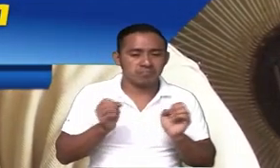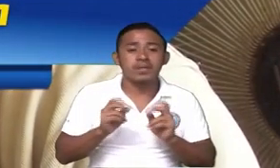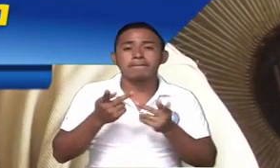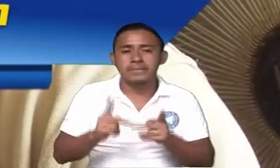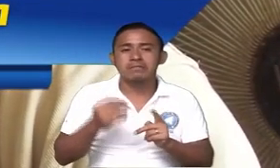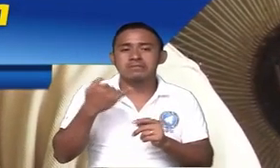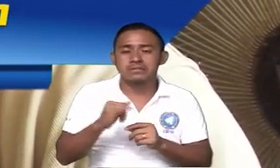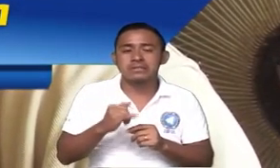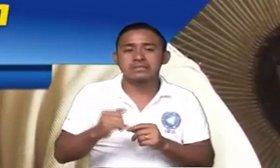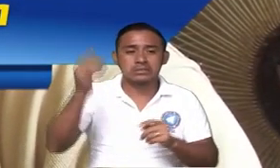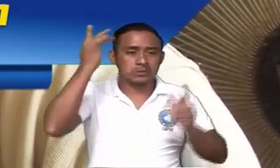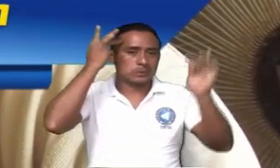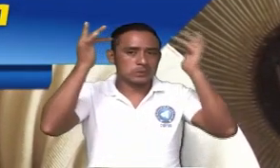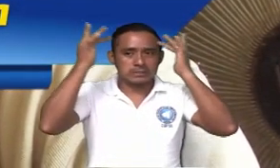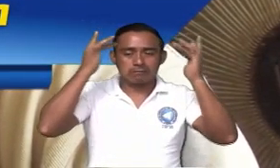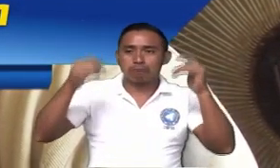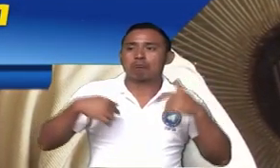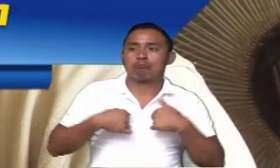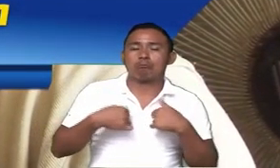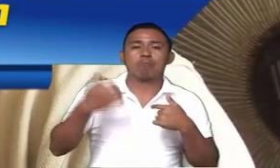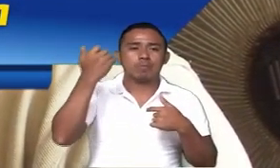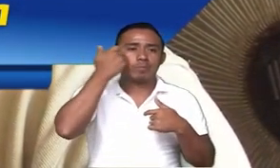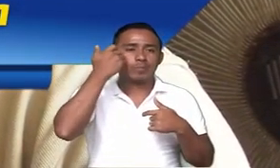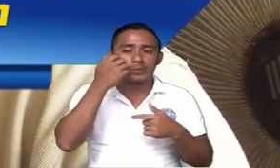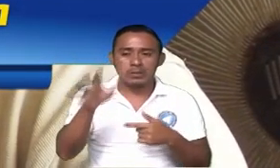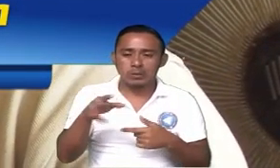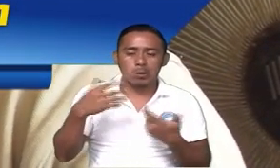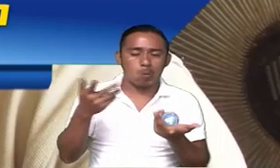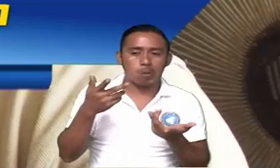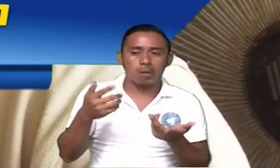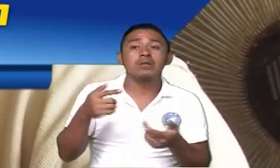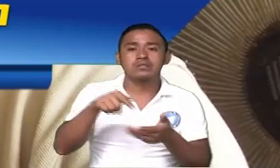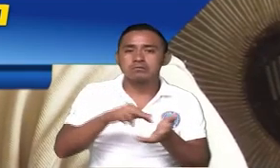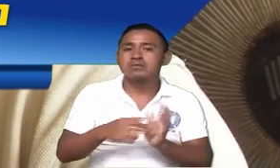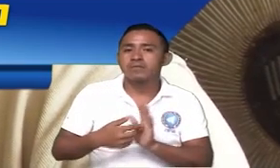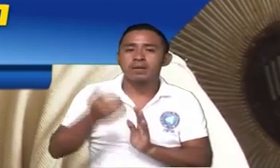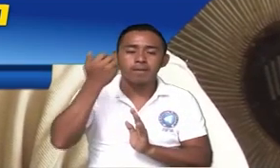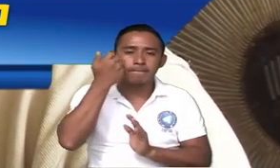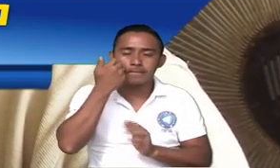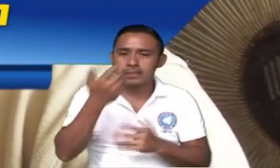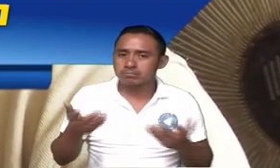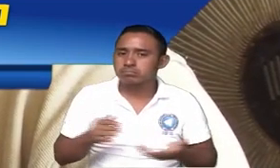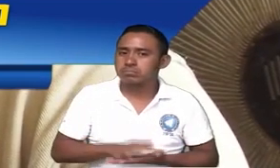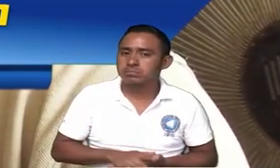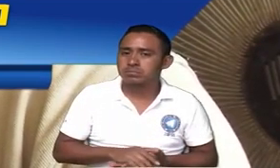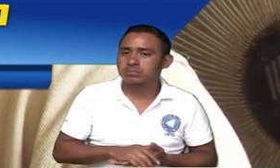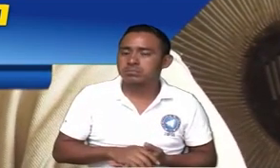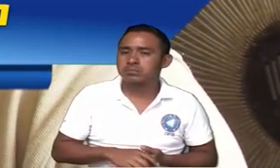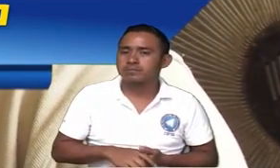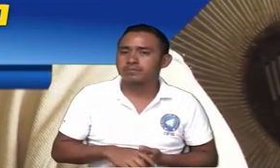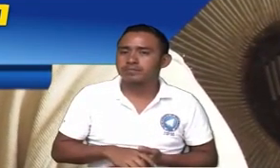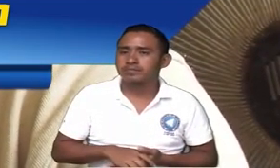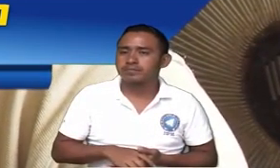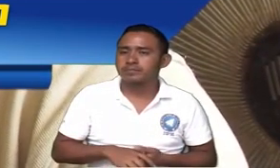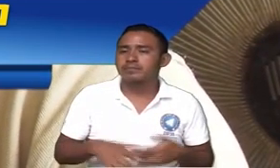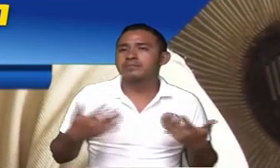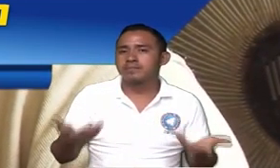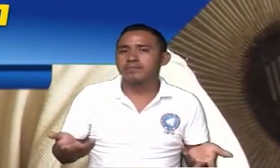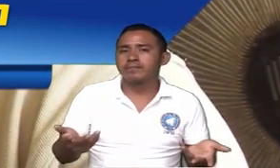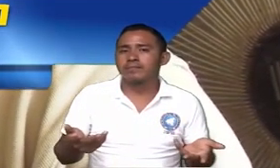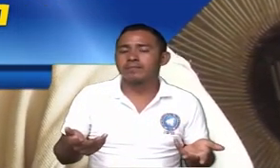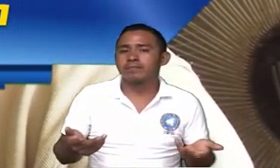sí me preocuparía si yo tengo ese tipo de enfermedad, porque para mí es una enfermedad. No es una... Bueno, y también